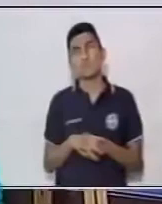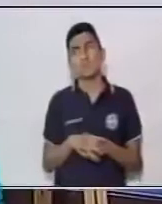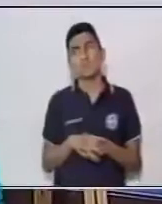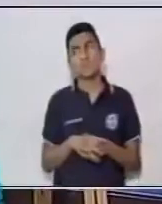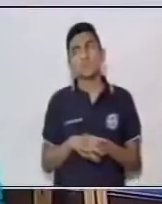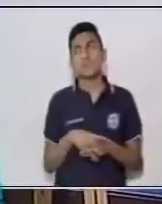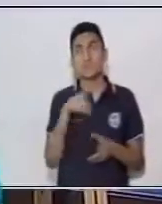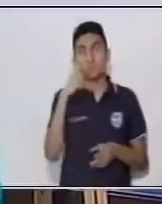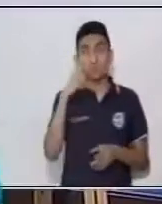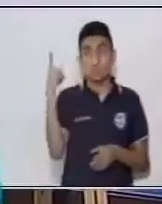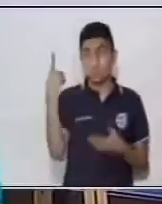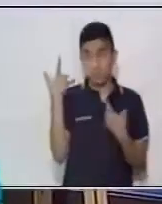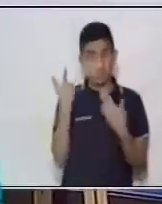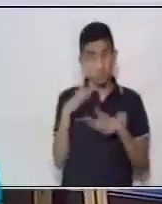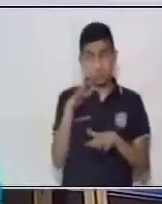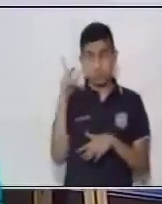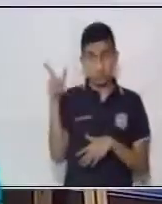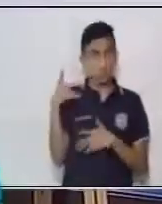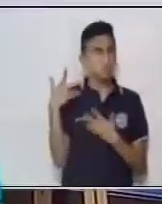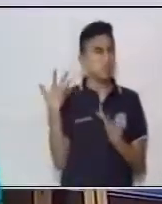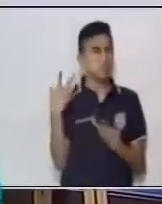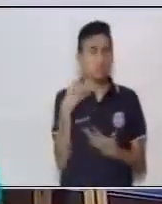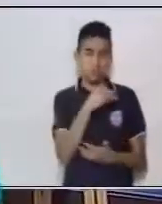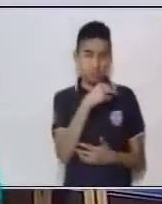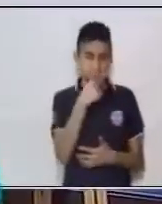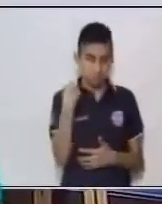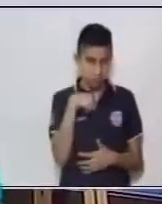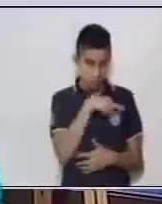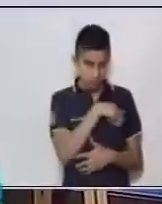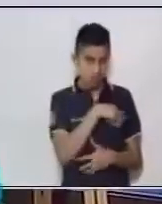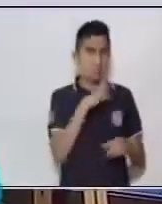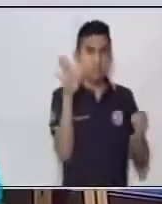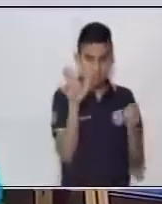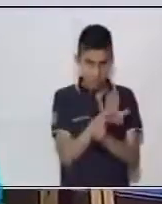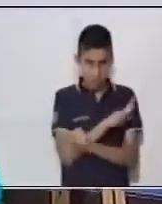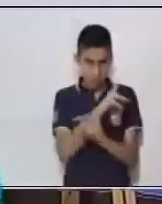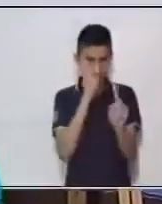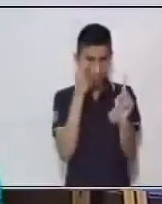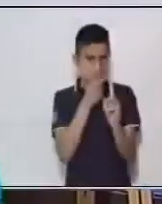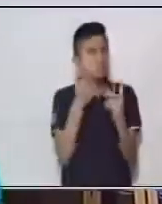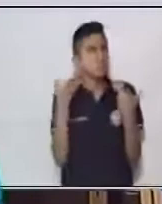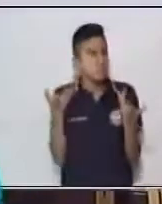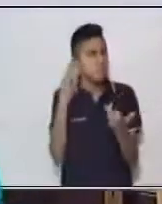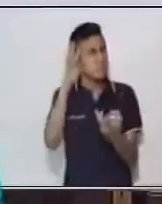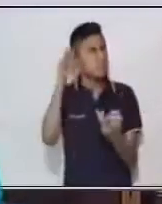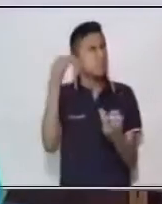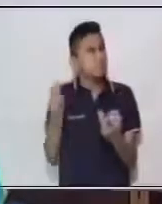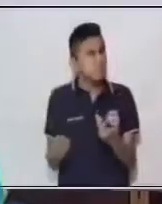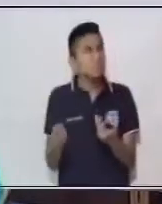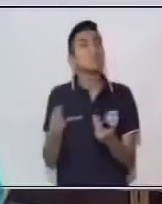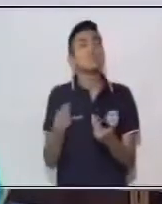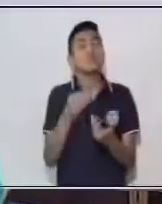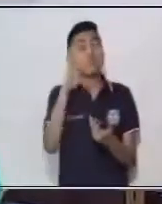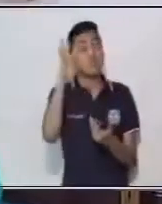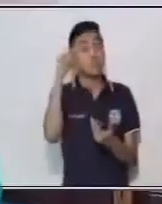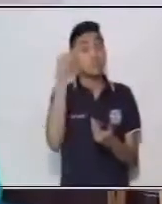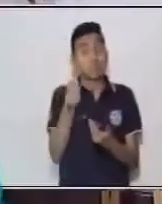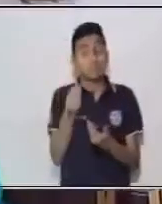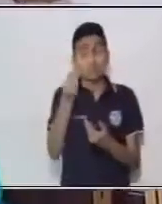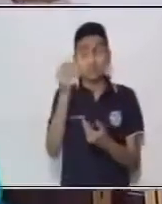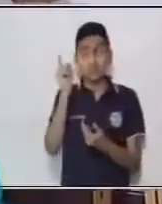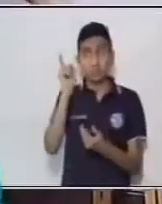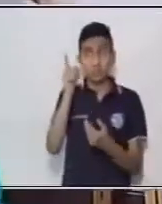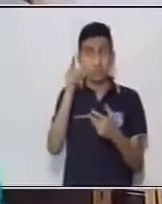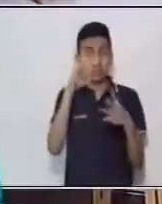Y este entonces ya es nuestro complemento directo. ¿Por qué? Porque sobre